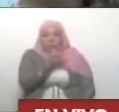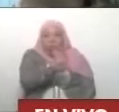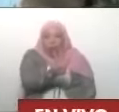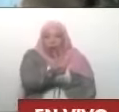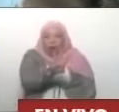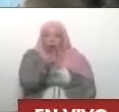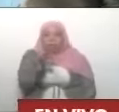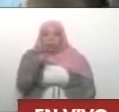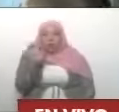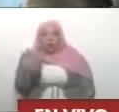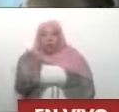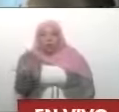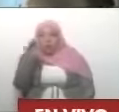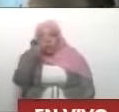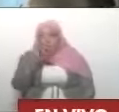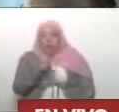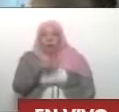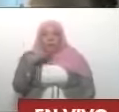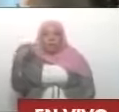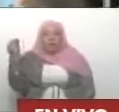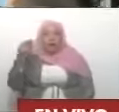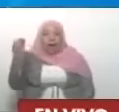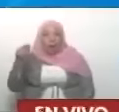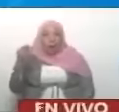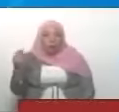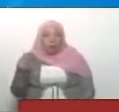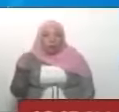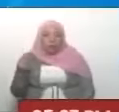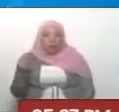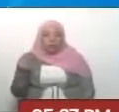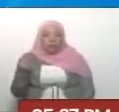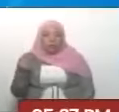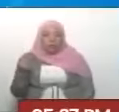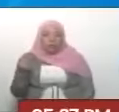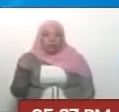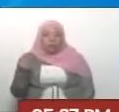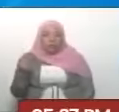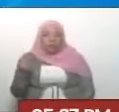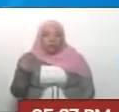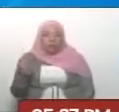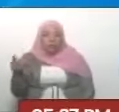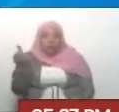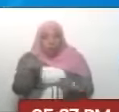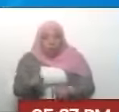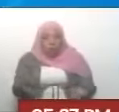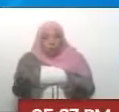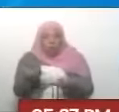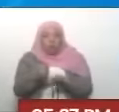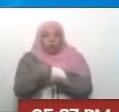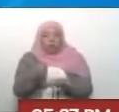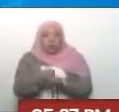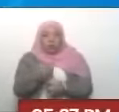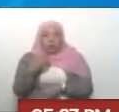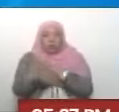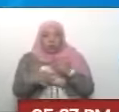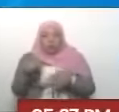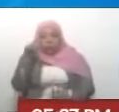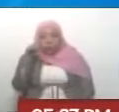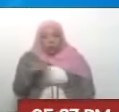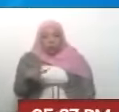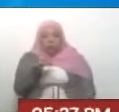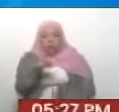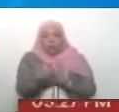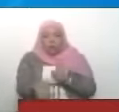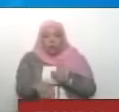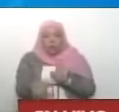también. Y esta es la más joven de todas, o sea que hemos ido forjando, formando. Y el deber